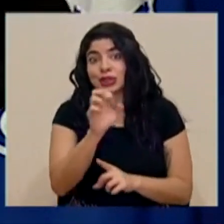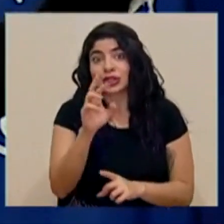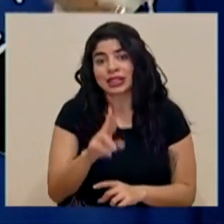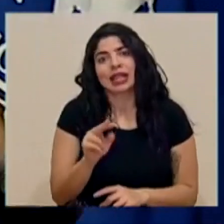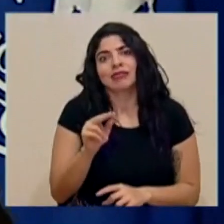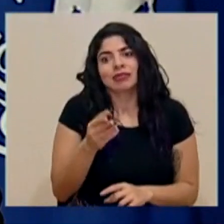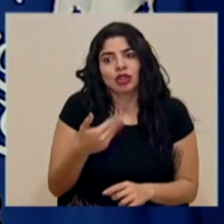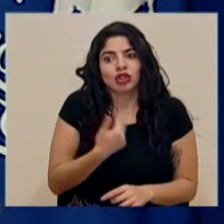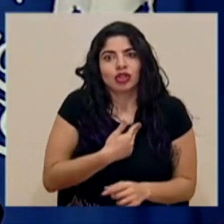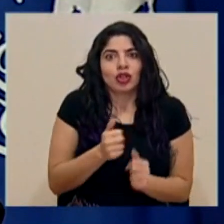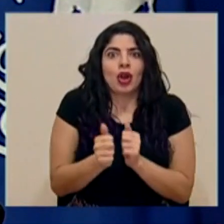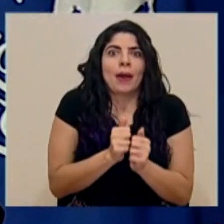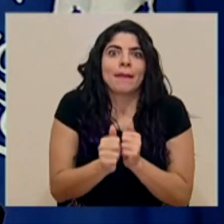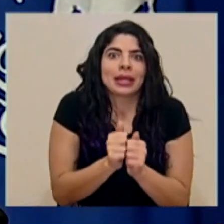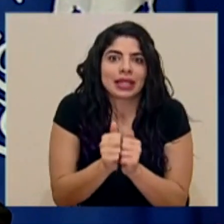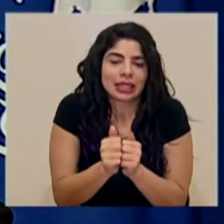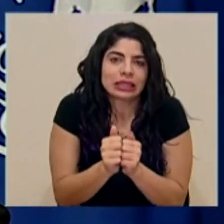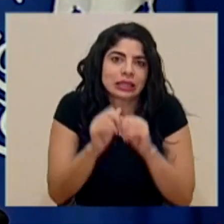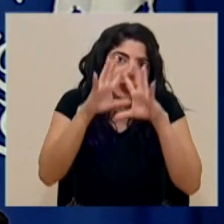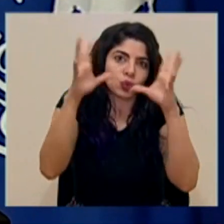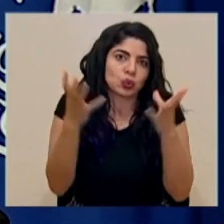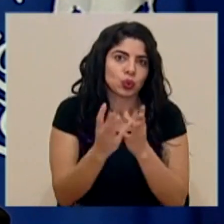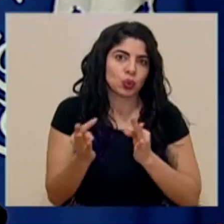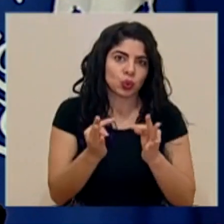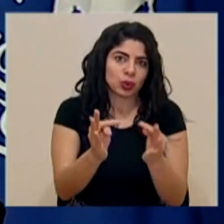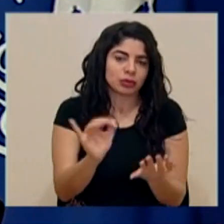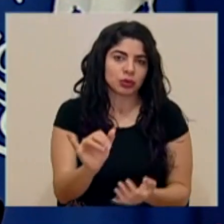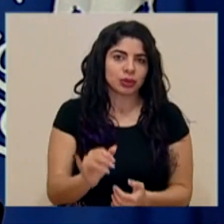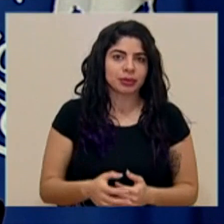como competidor en el mercado global de turismo.